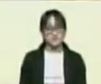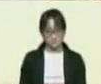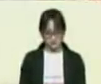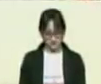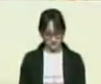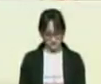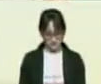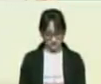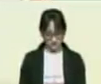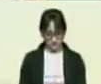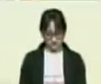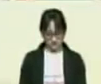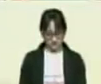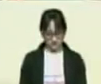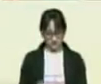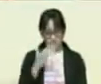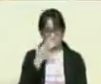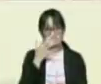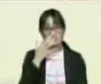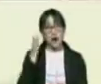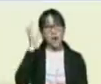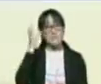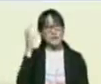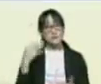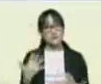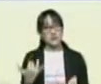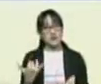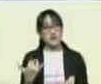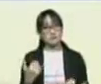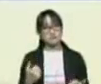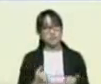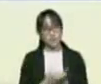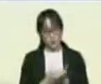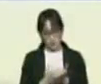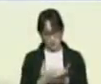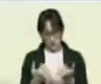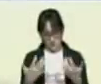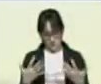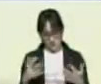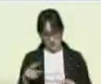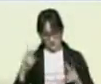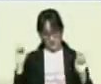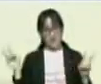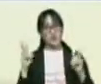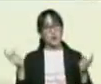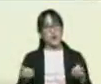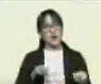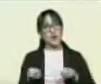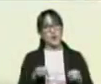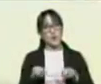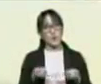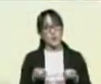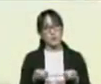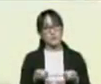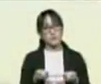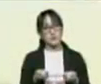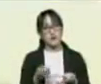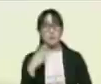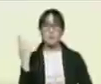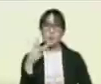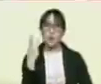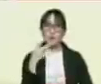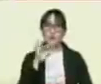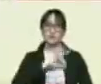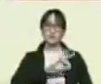y con la capacidad de conducirlos a ustedes a grandes victorias económicas,